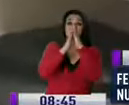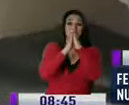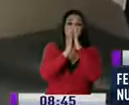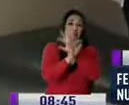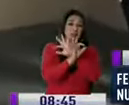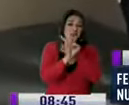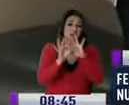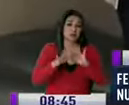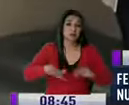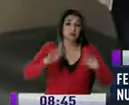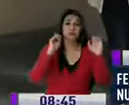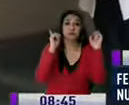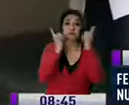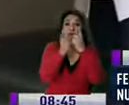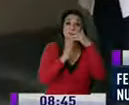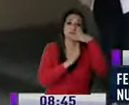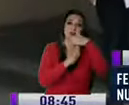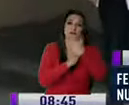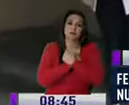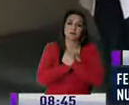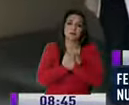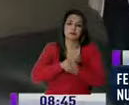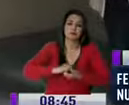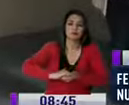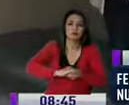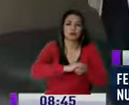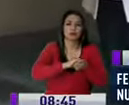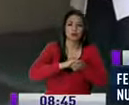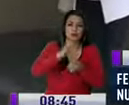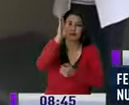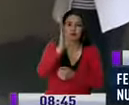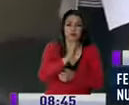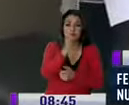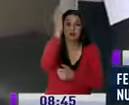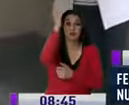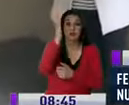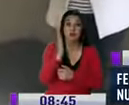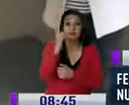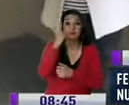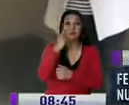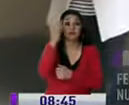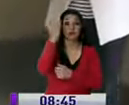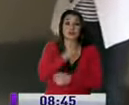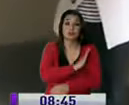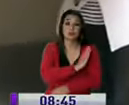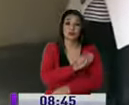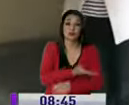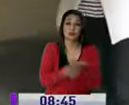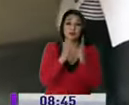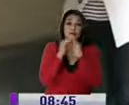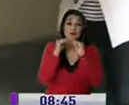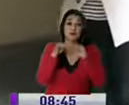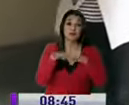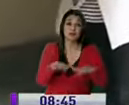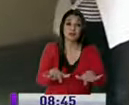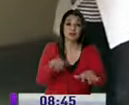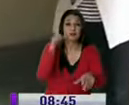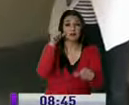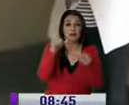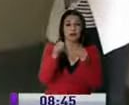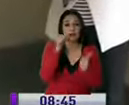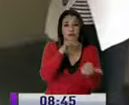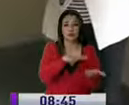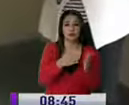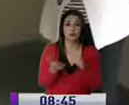paz, de amor y de fraternidad. Dios Padre Todopoderoso, te pedimos que bendigas esta agua que nos recuerda nuestro bautismo y que